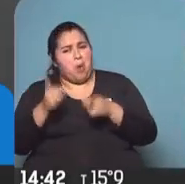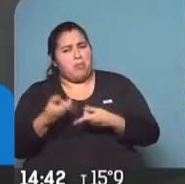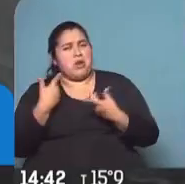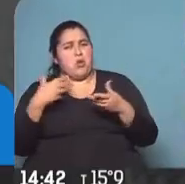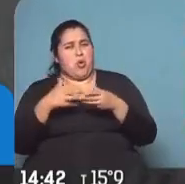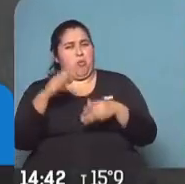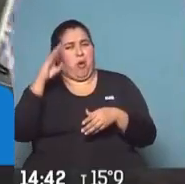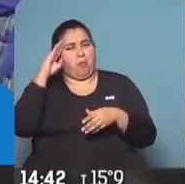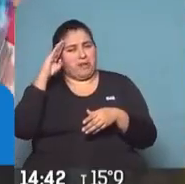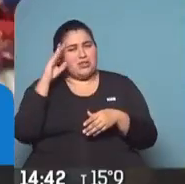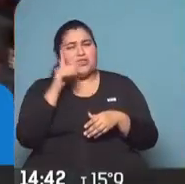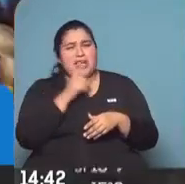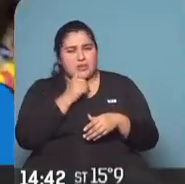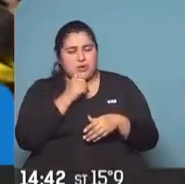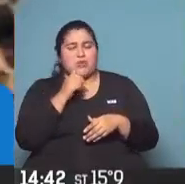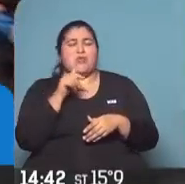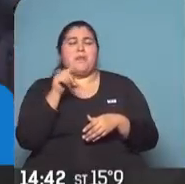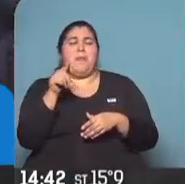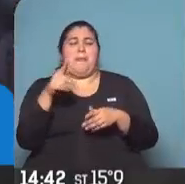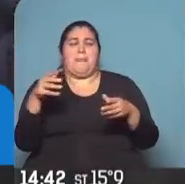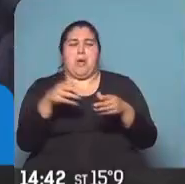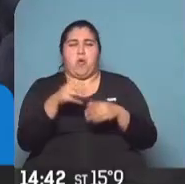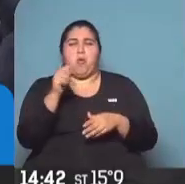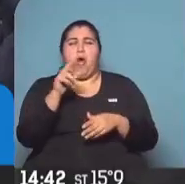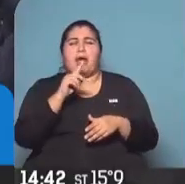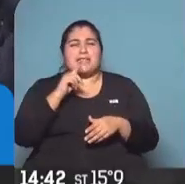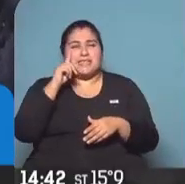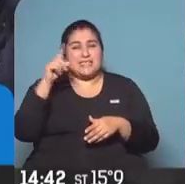habilidades del regimiento de artillería